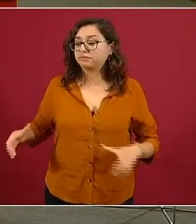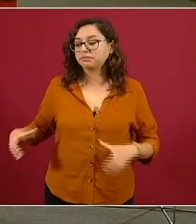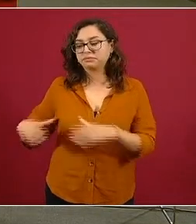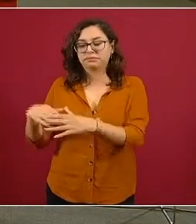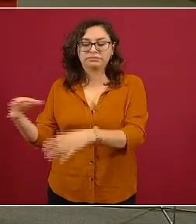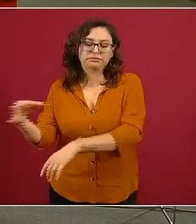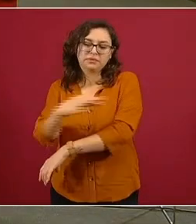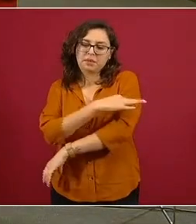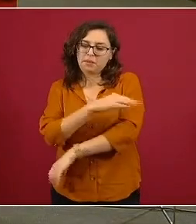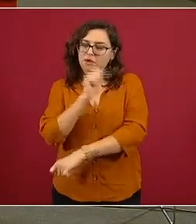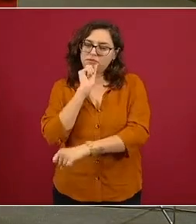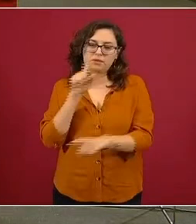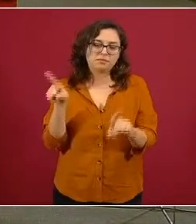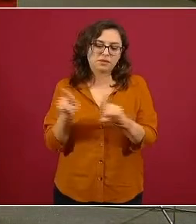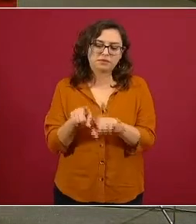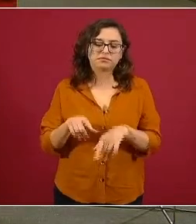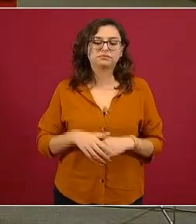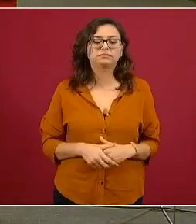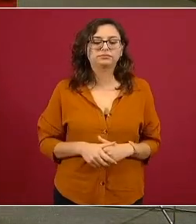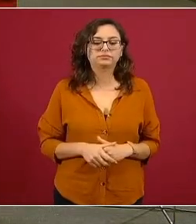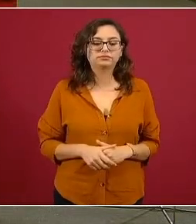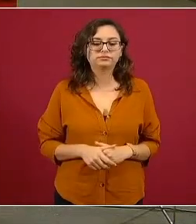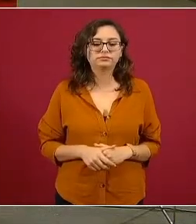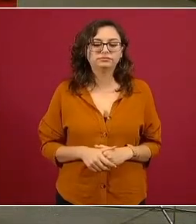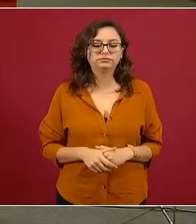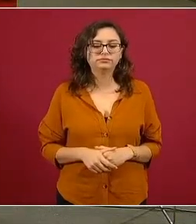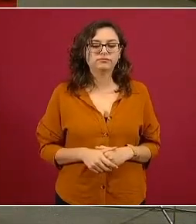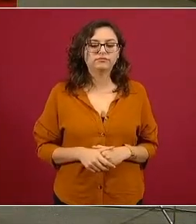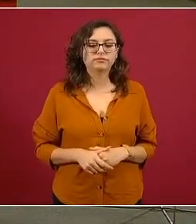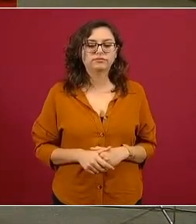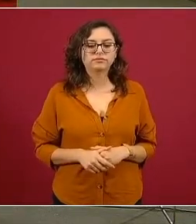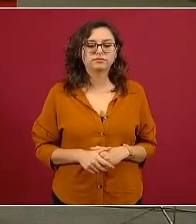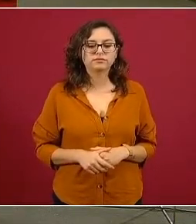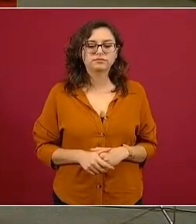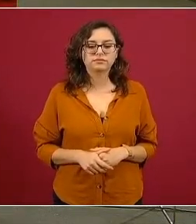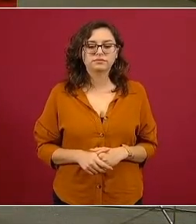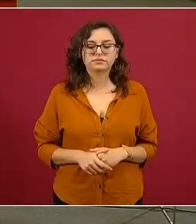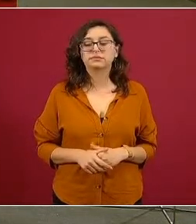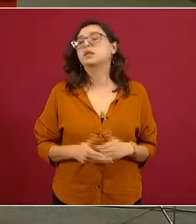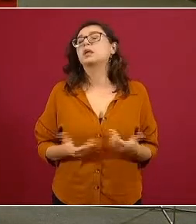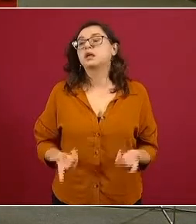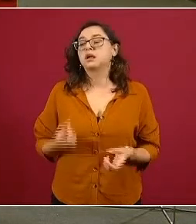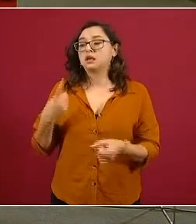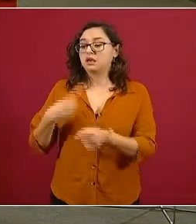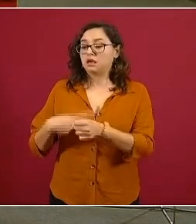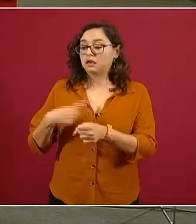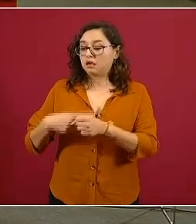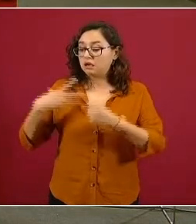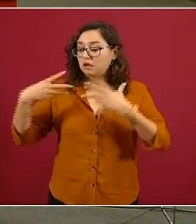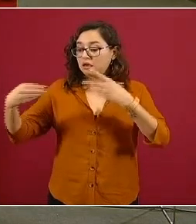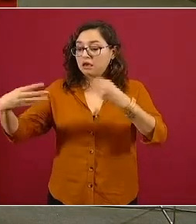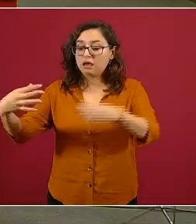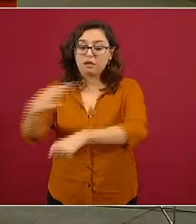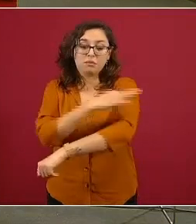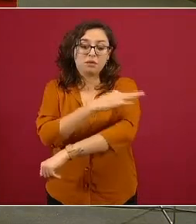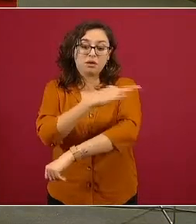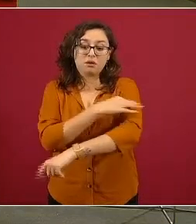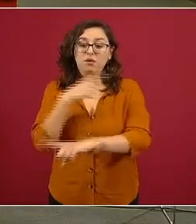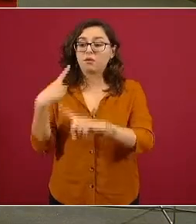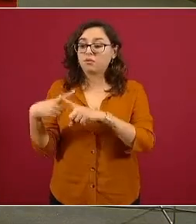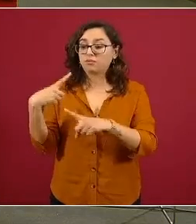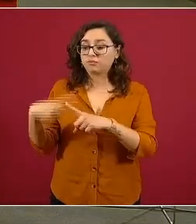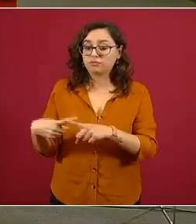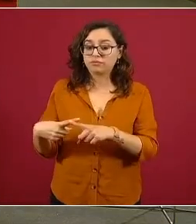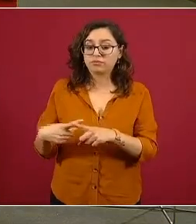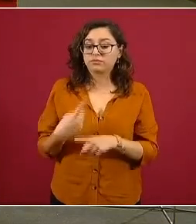para completar los esquemas. ¿A quiénes vacunamos en el brote? Ya les decía que el esquema normalmente es